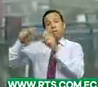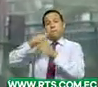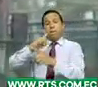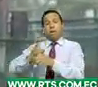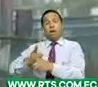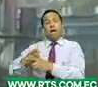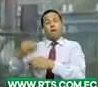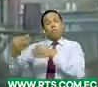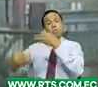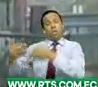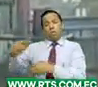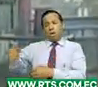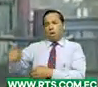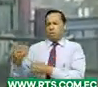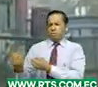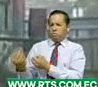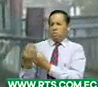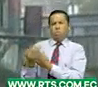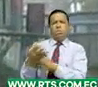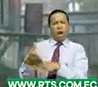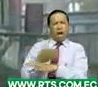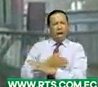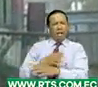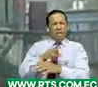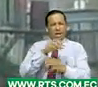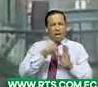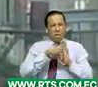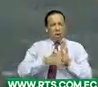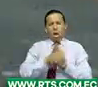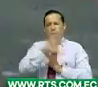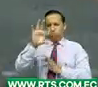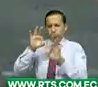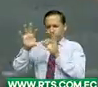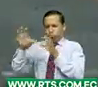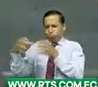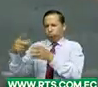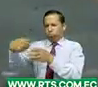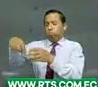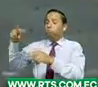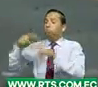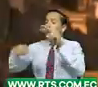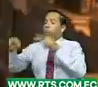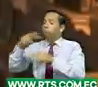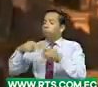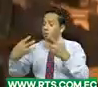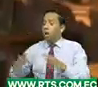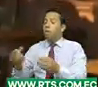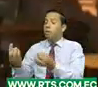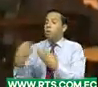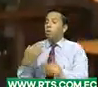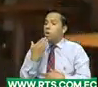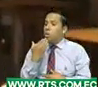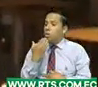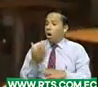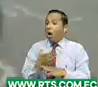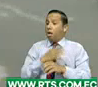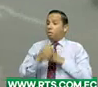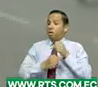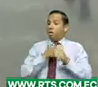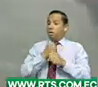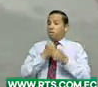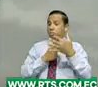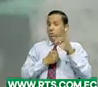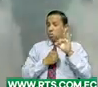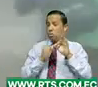y la Justicia, creada por la Defensoría del Pueblo para investigar los hechos ocurridos durante las protestas de octubre del